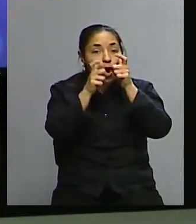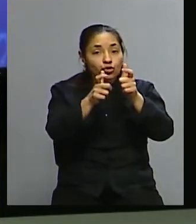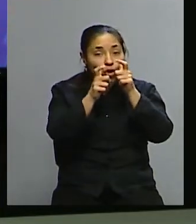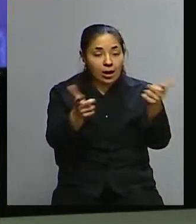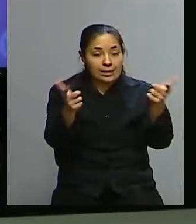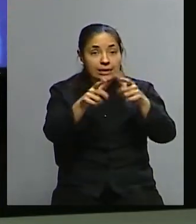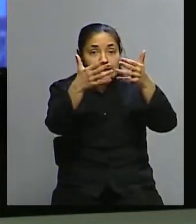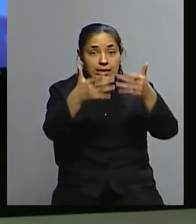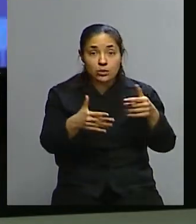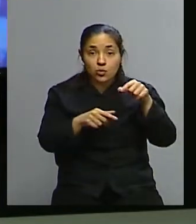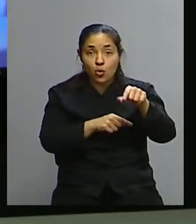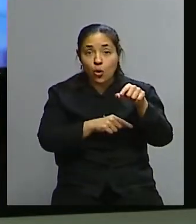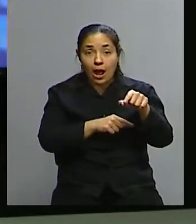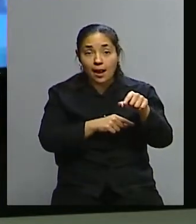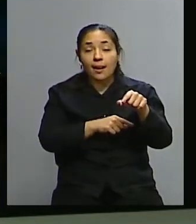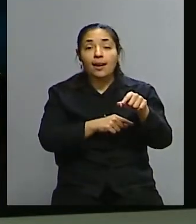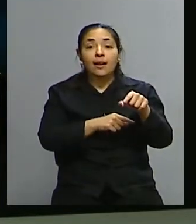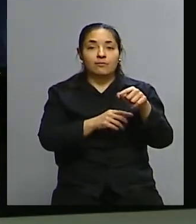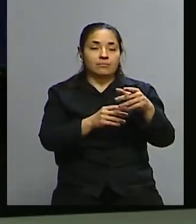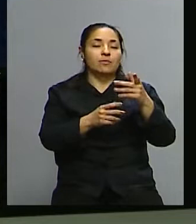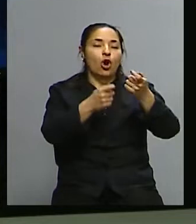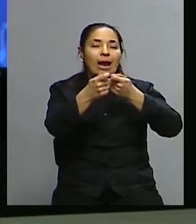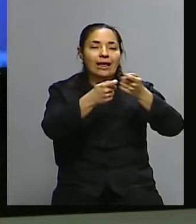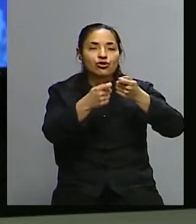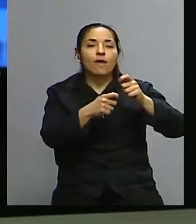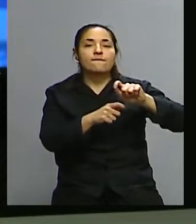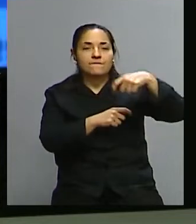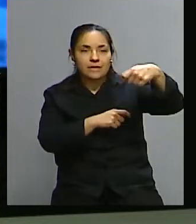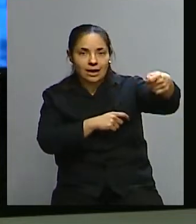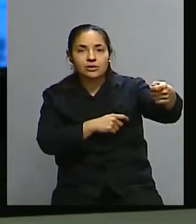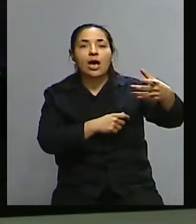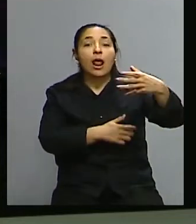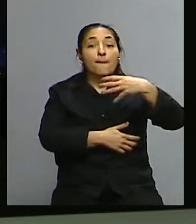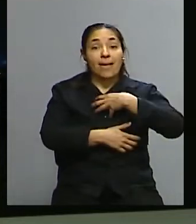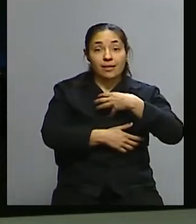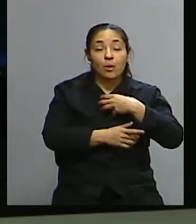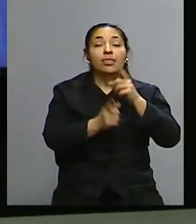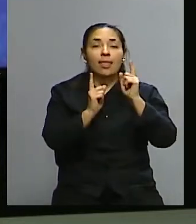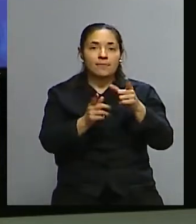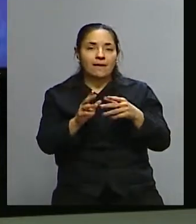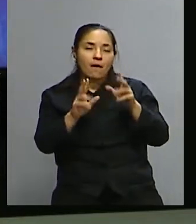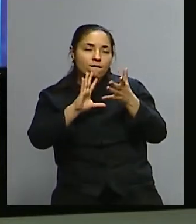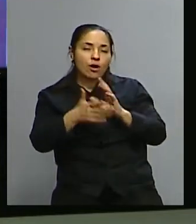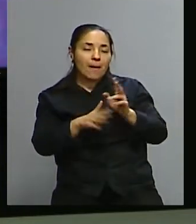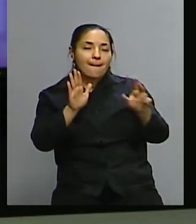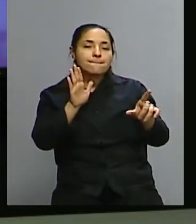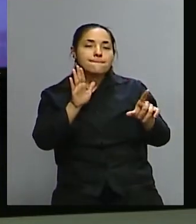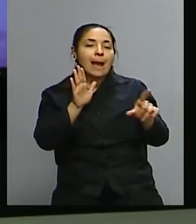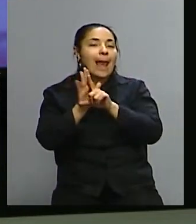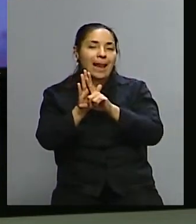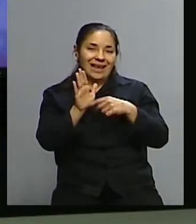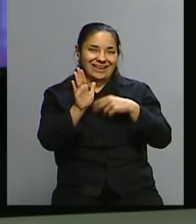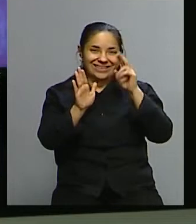bien establecido, es sobre la gestión financiera, patrimonial, claro, pero desde el punto de vista de la legalidad. ¿No? Entendiendo, digamos,